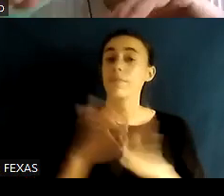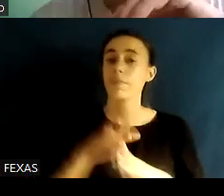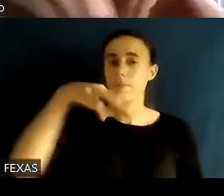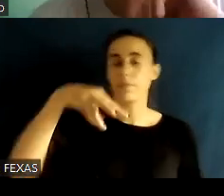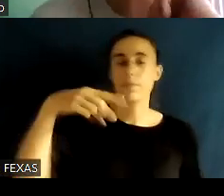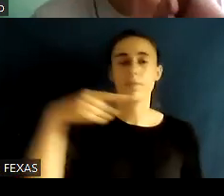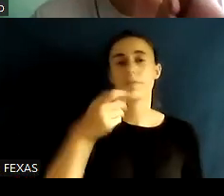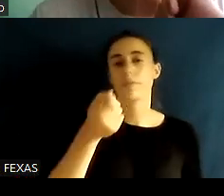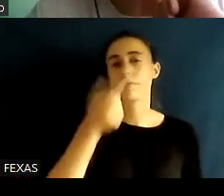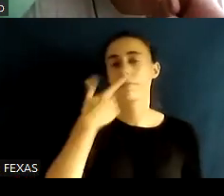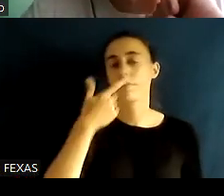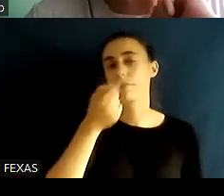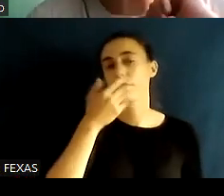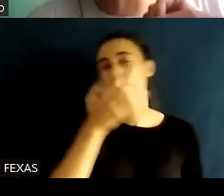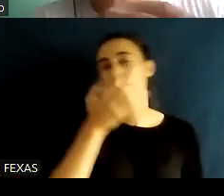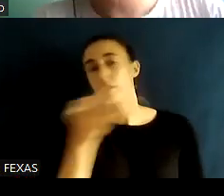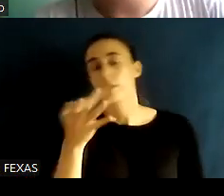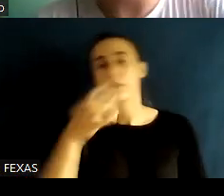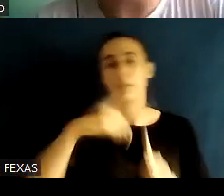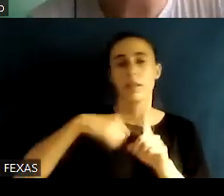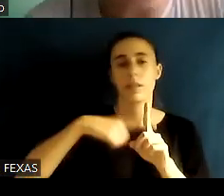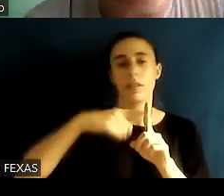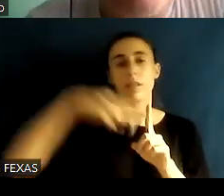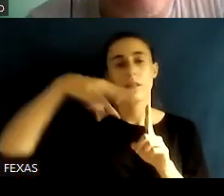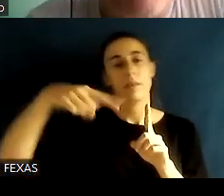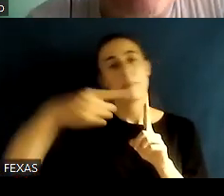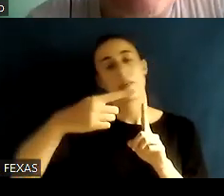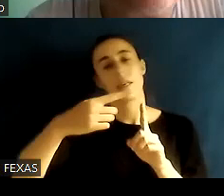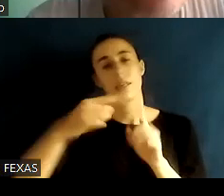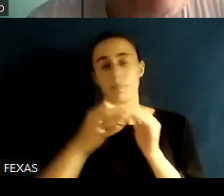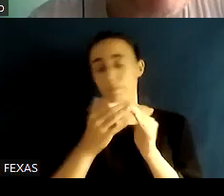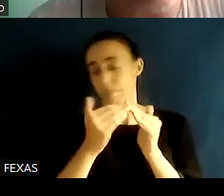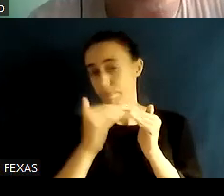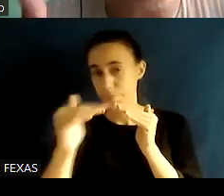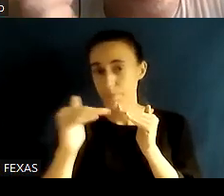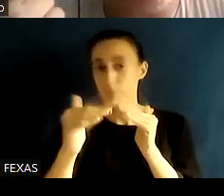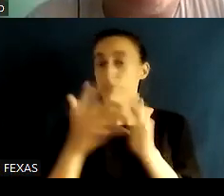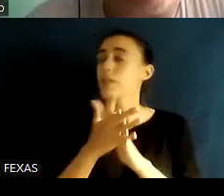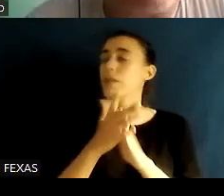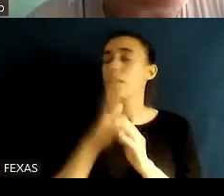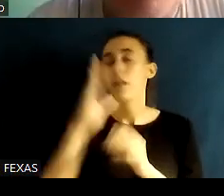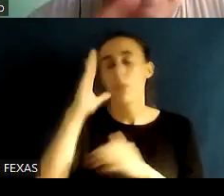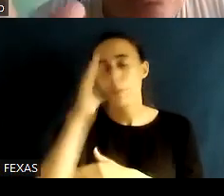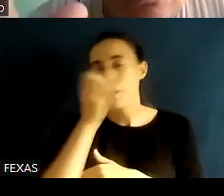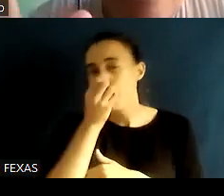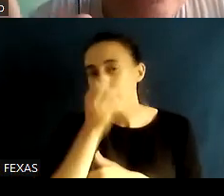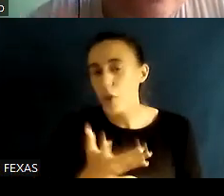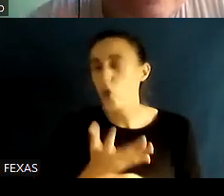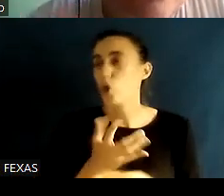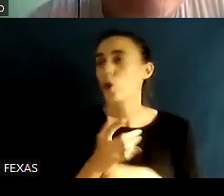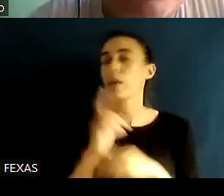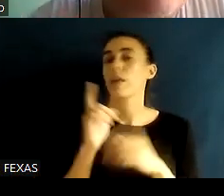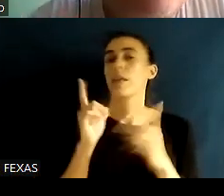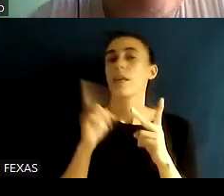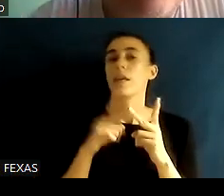unos adecuados niveles de magnesio en el cuerpo normalmente comportan dormir mejor. Es un cofactor